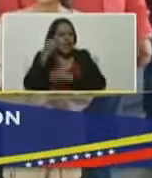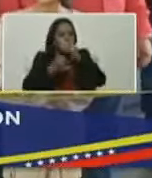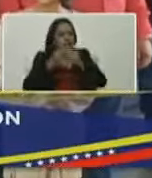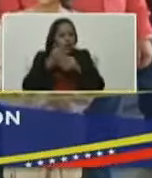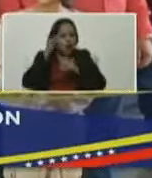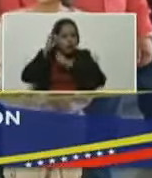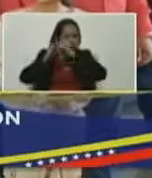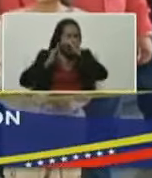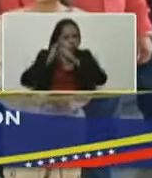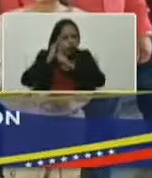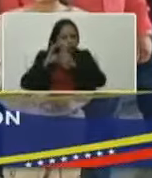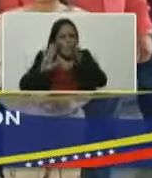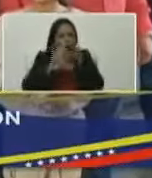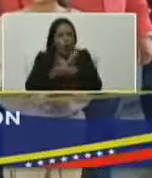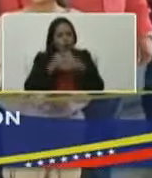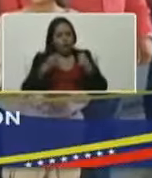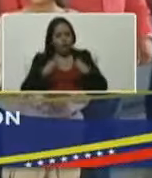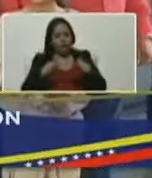película.